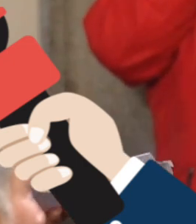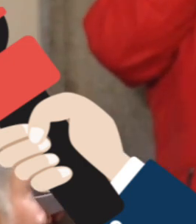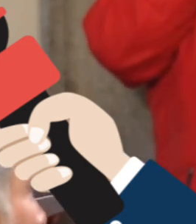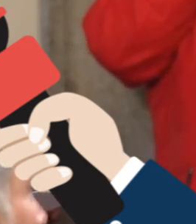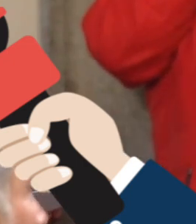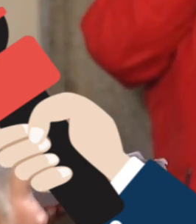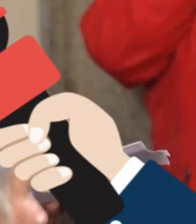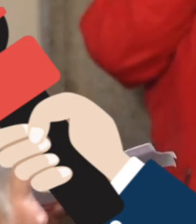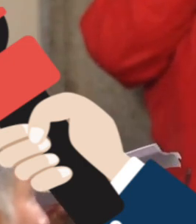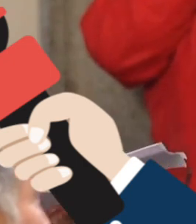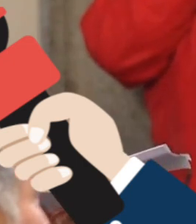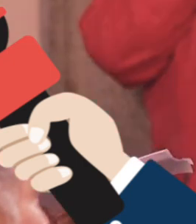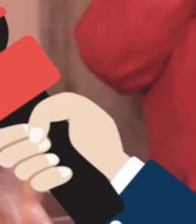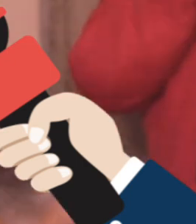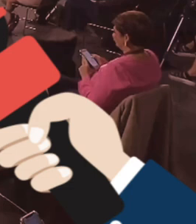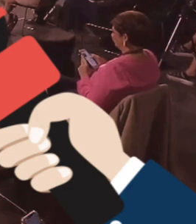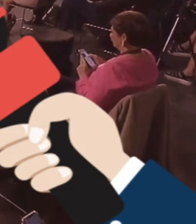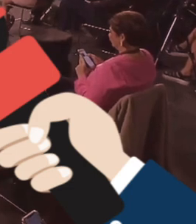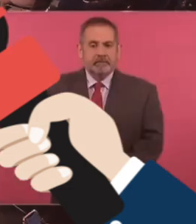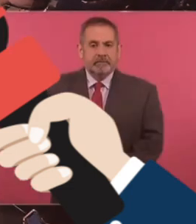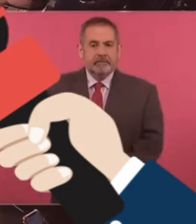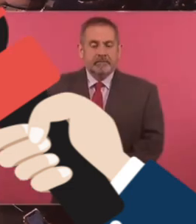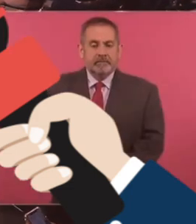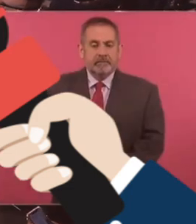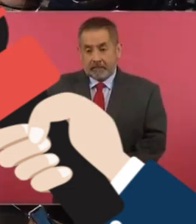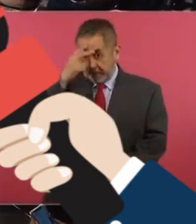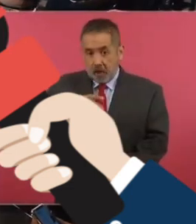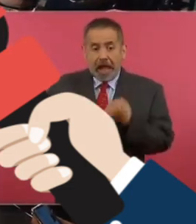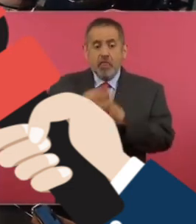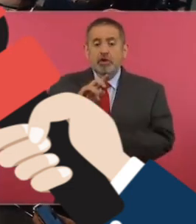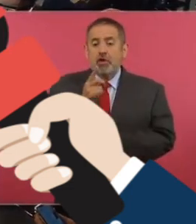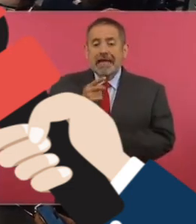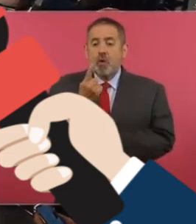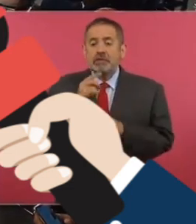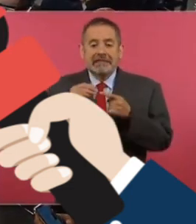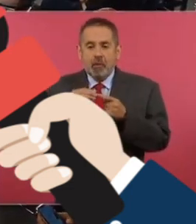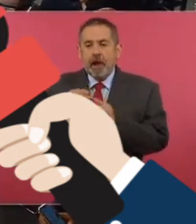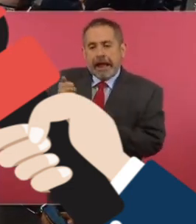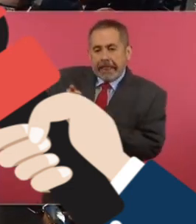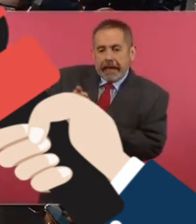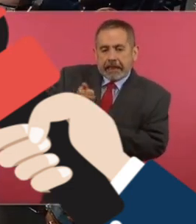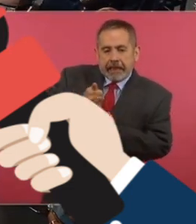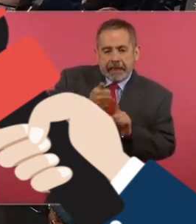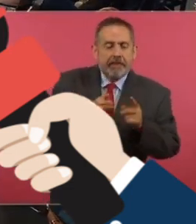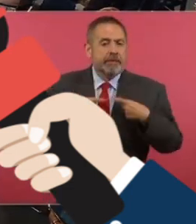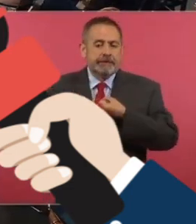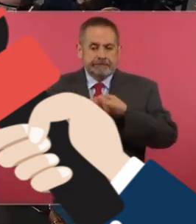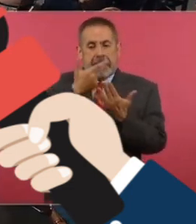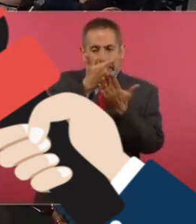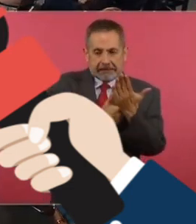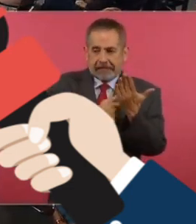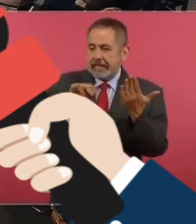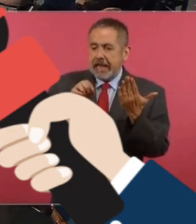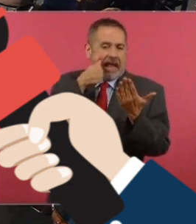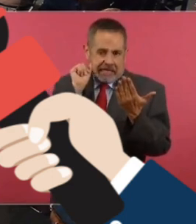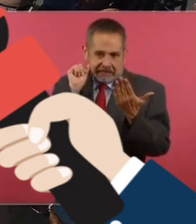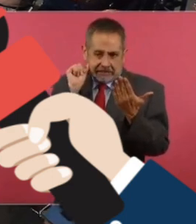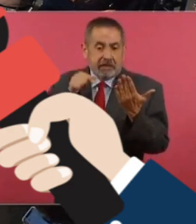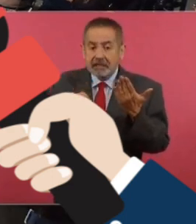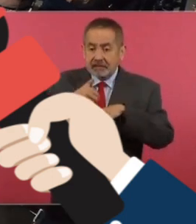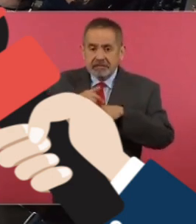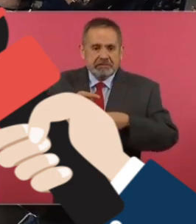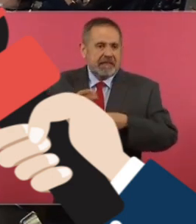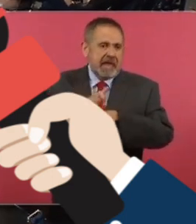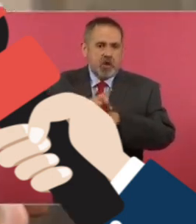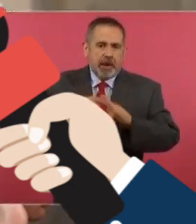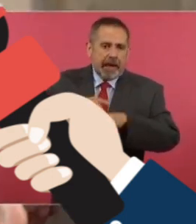en Costa Rica son 20 dólares con tres centavos en México son 14 dólares con cuatro centavos tomando en cuenta el número de inscritos nominal de ayer todavía porque este número se